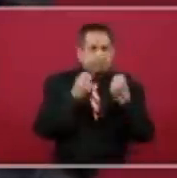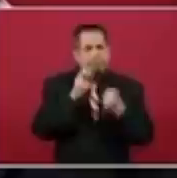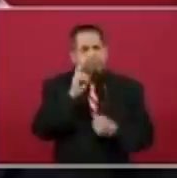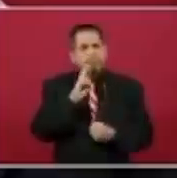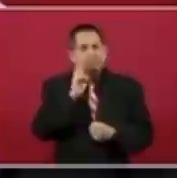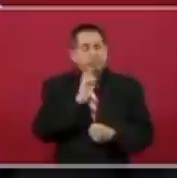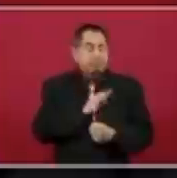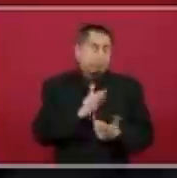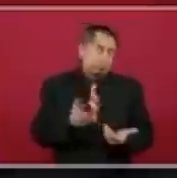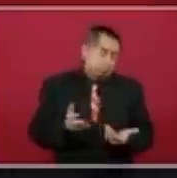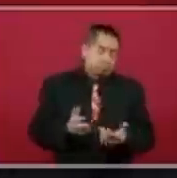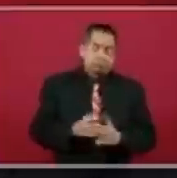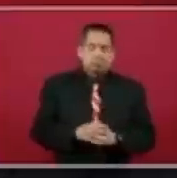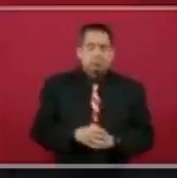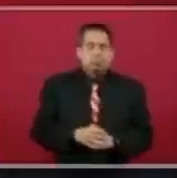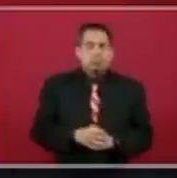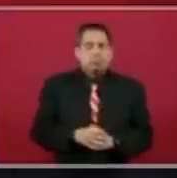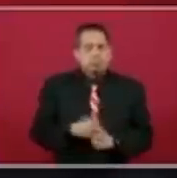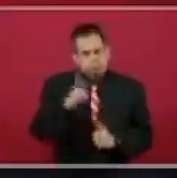Creo que eso